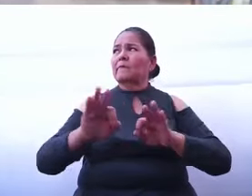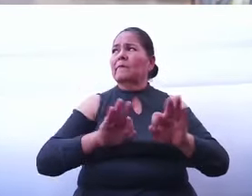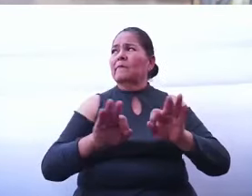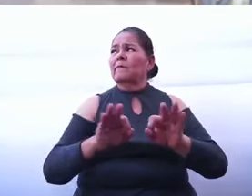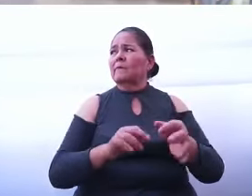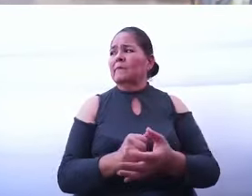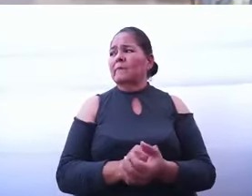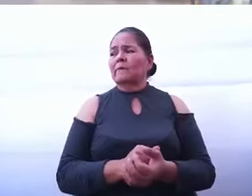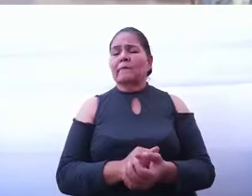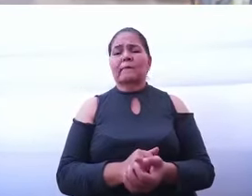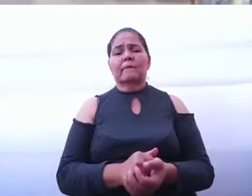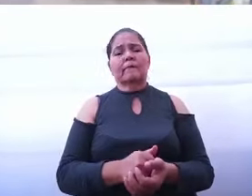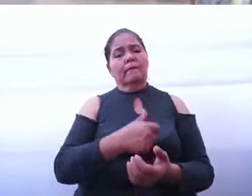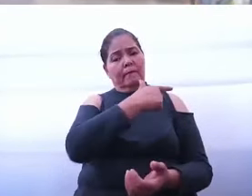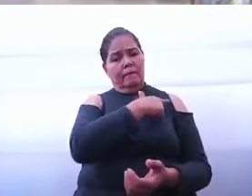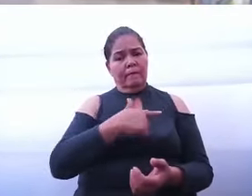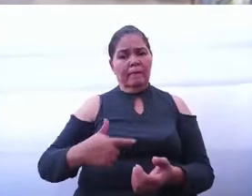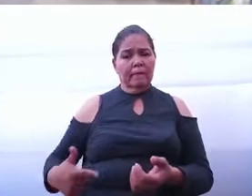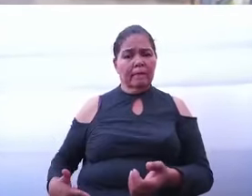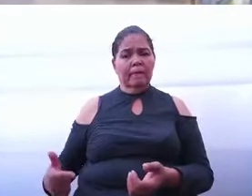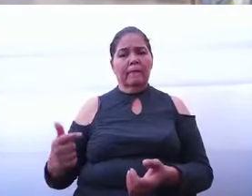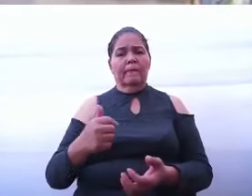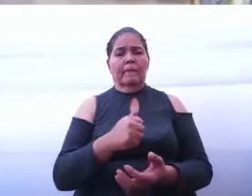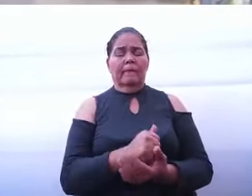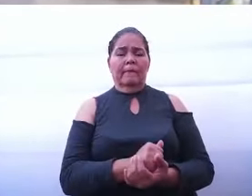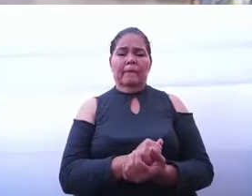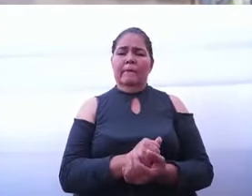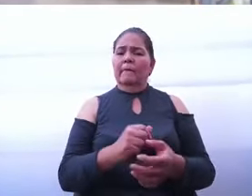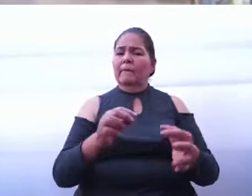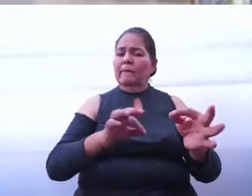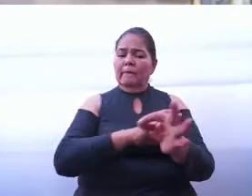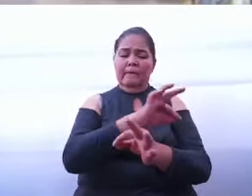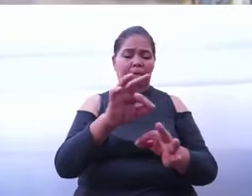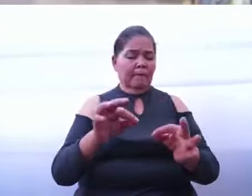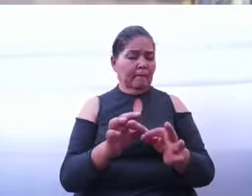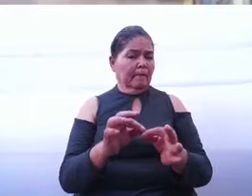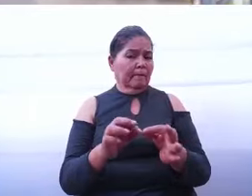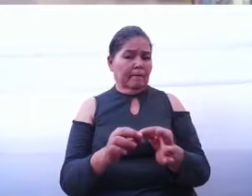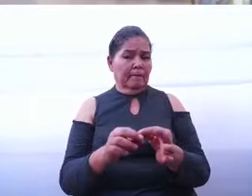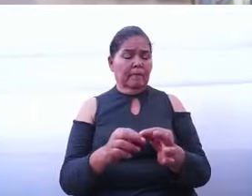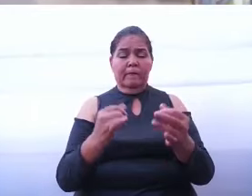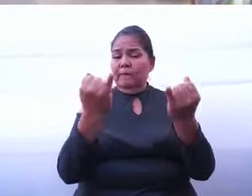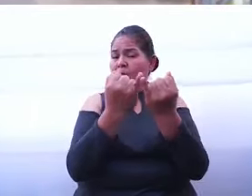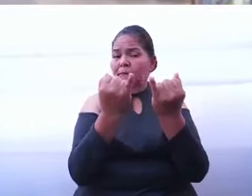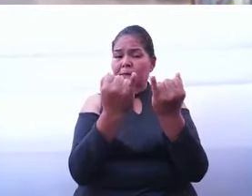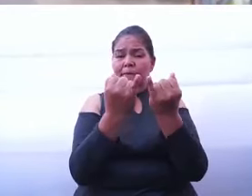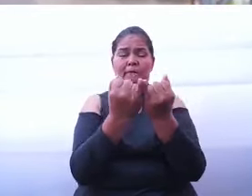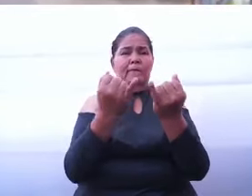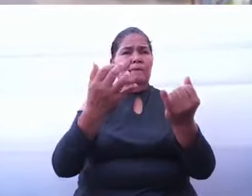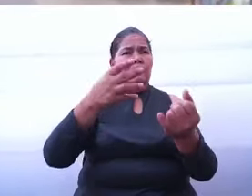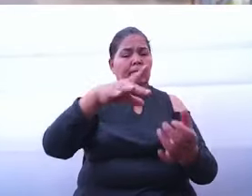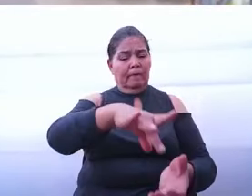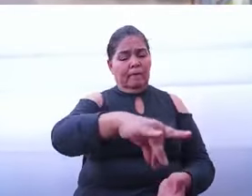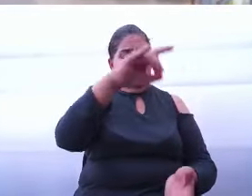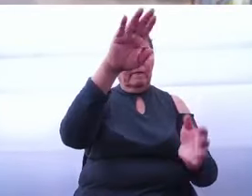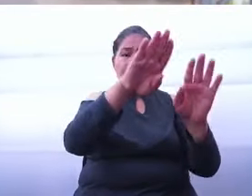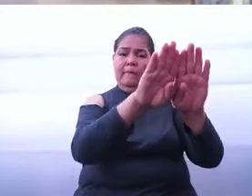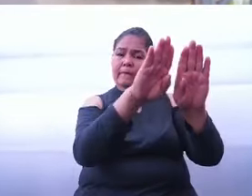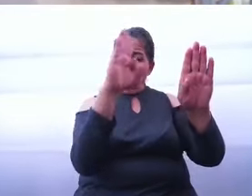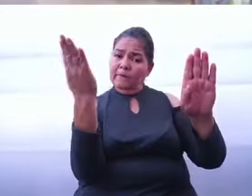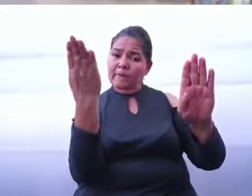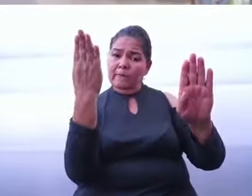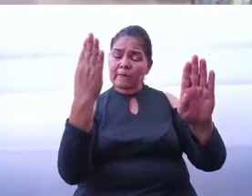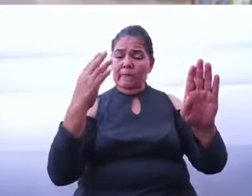alcaldes, las alcaldesas, los ayuntamientos, pero también hemos encontrado apertura y disposición del gobierno